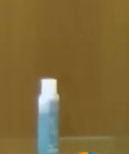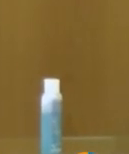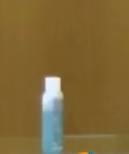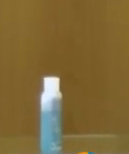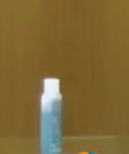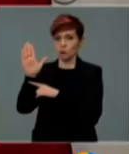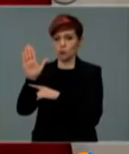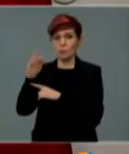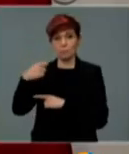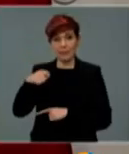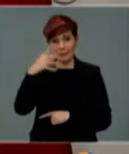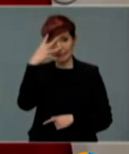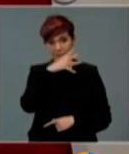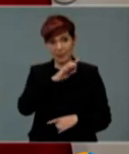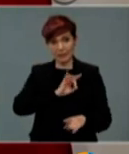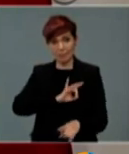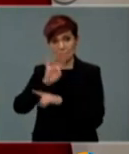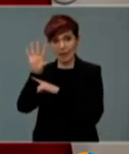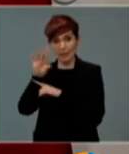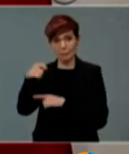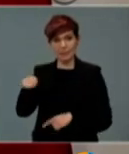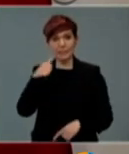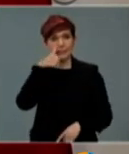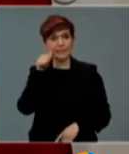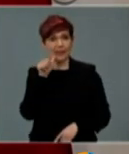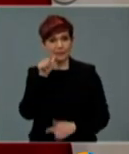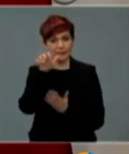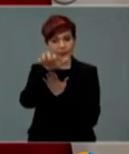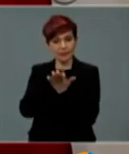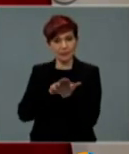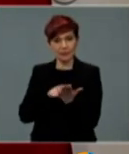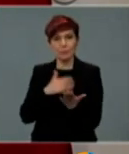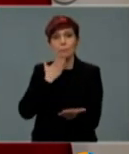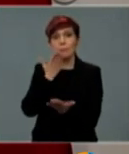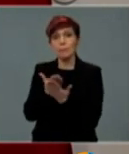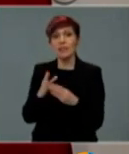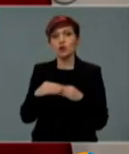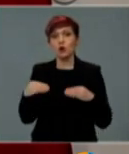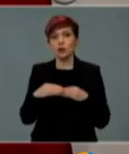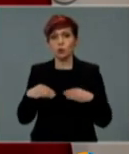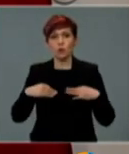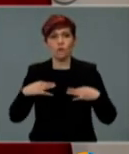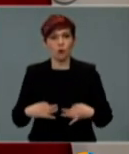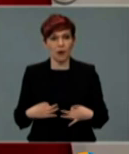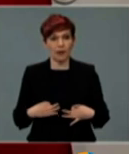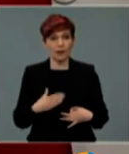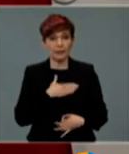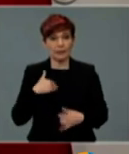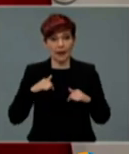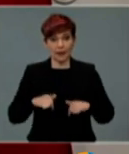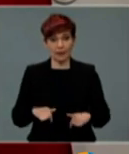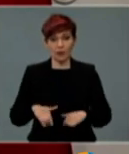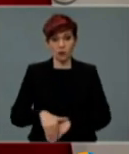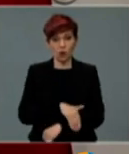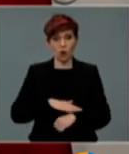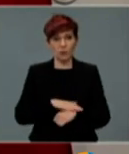sánchez y las ha dirigido una carta al presidente pedro sánchez en la que solicita formalmente al gobierno central la modificación de la actual